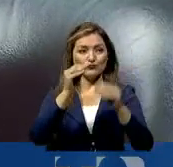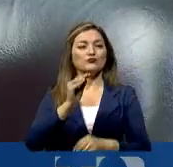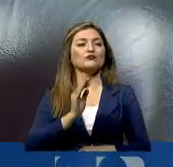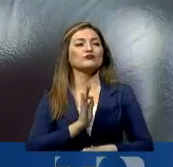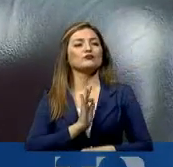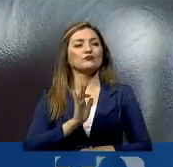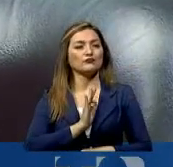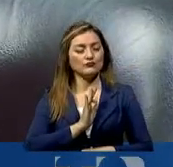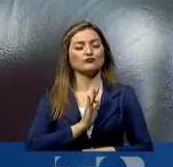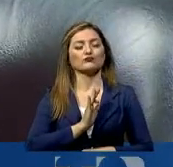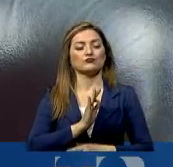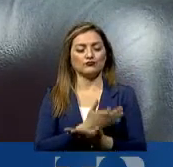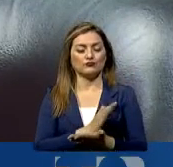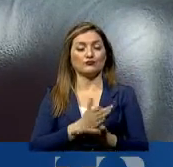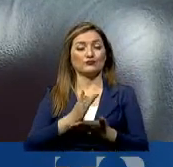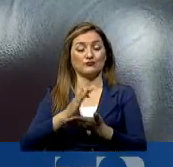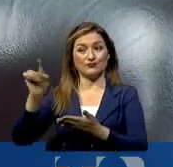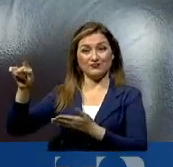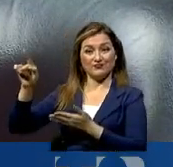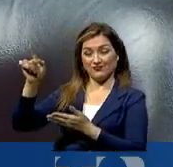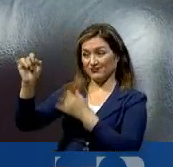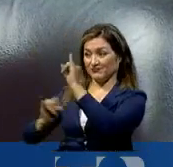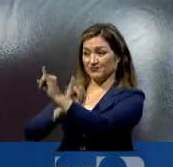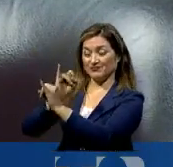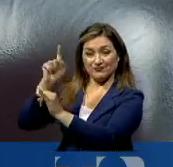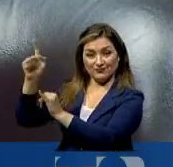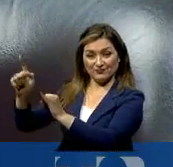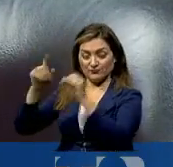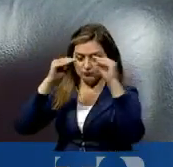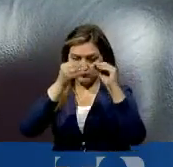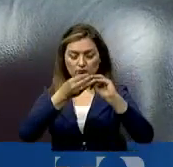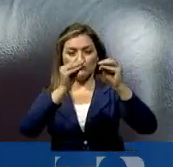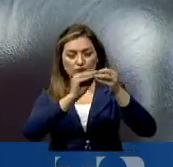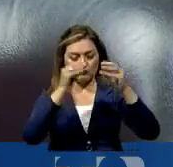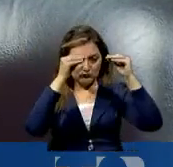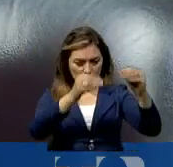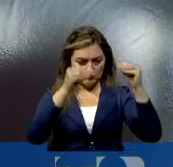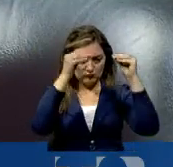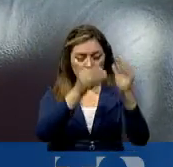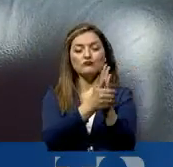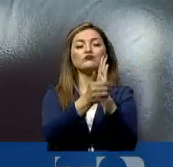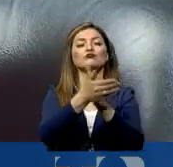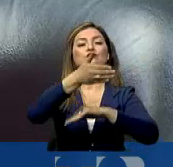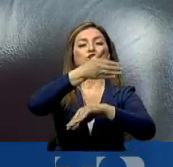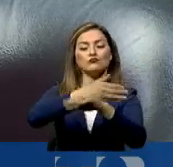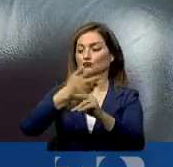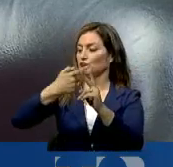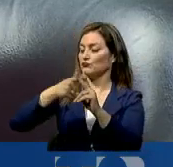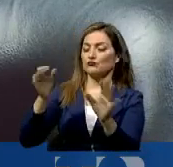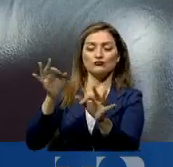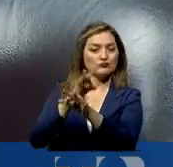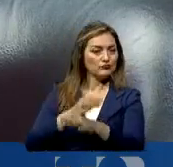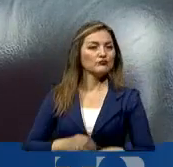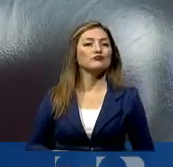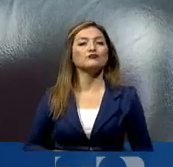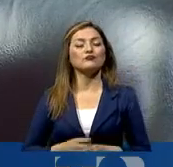y el operador internacional tendrá que completarla con una formación práctica previo al inicio de operaciones